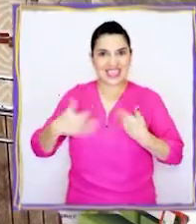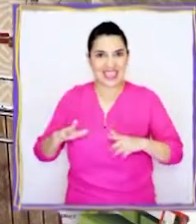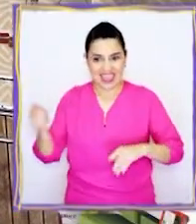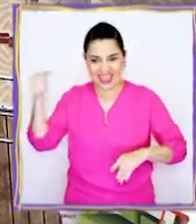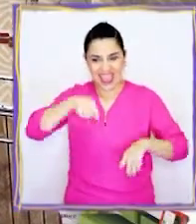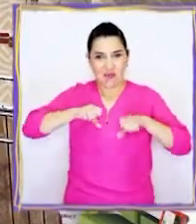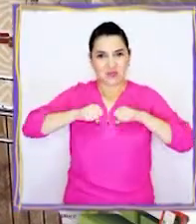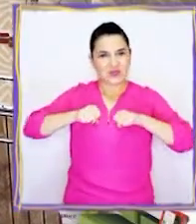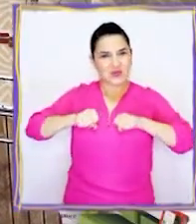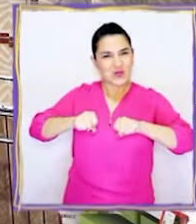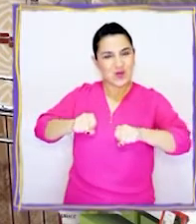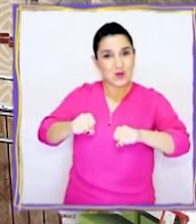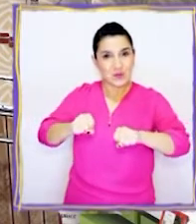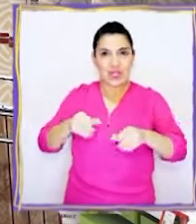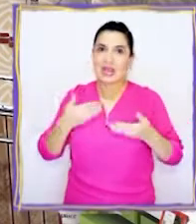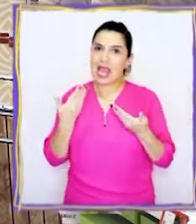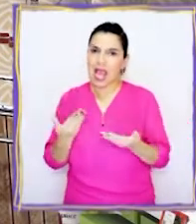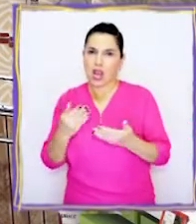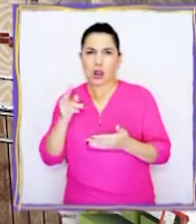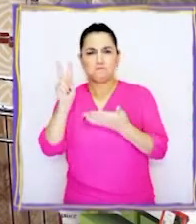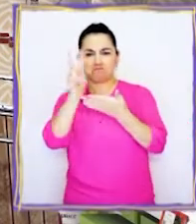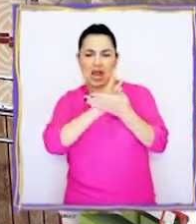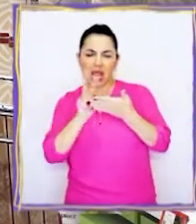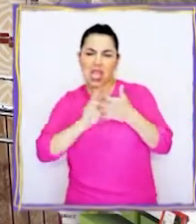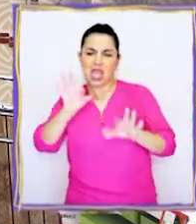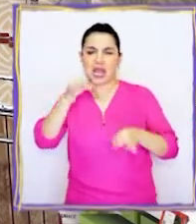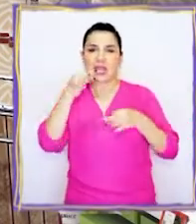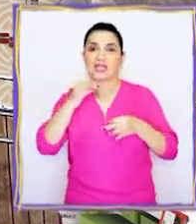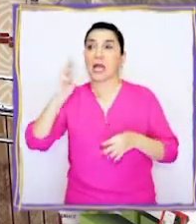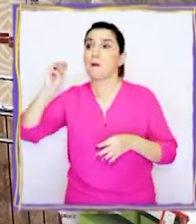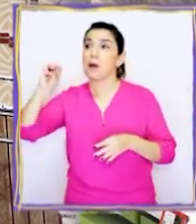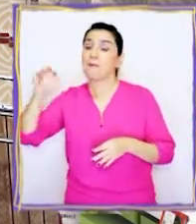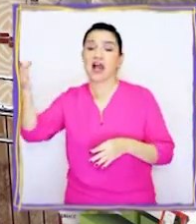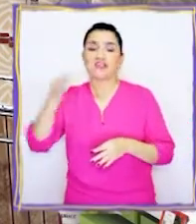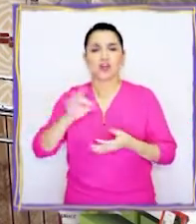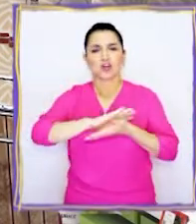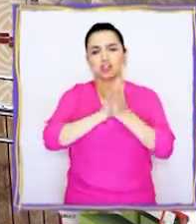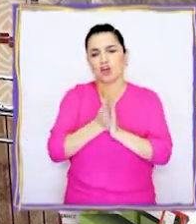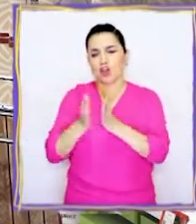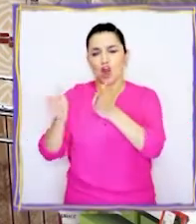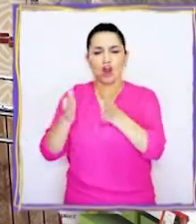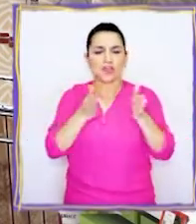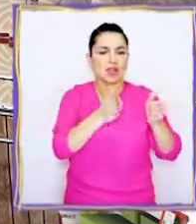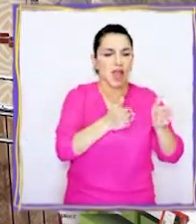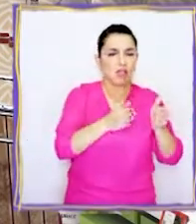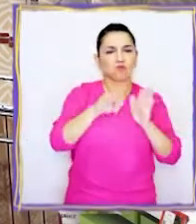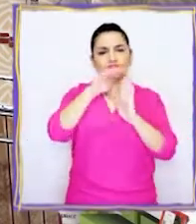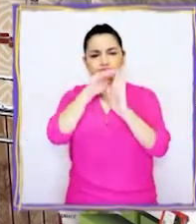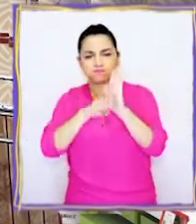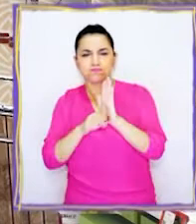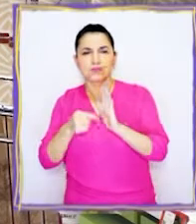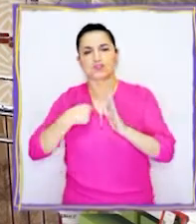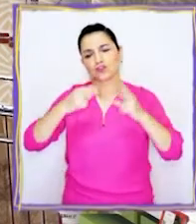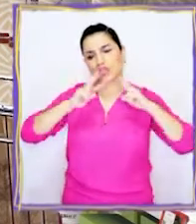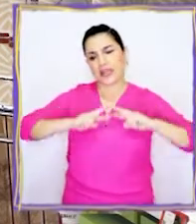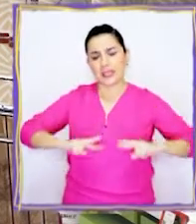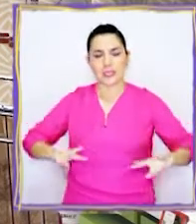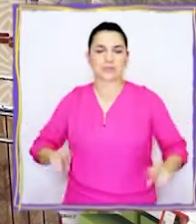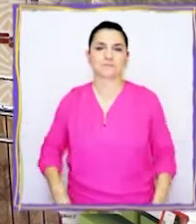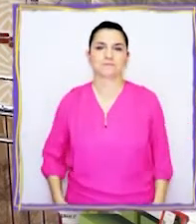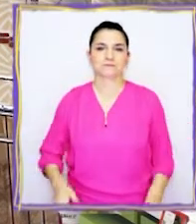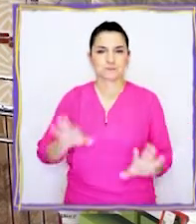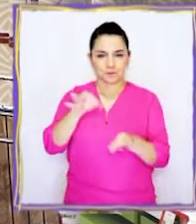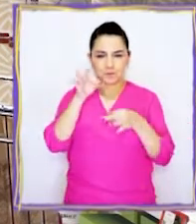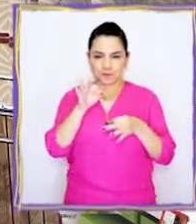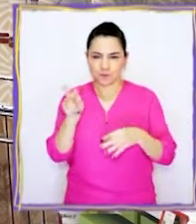Miren, ya llegamos. Ahora voy a revisar la lista de compras. Mi mamá me dijo que estaría todo ordenado por pasillo, así que tenía que estar tranquila.